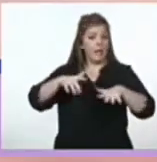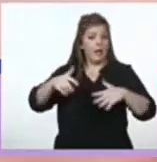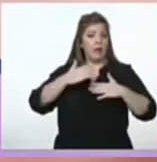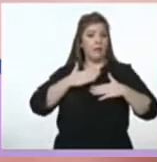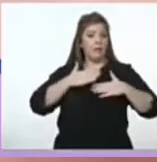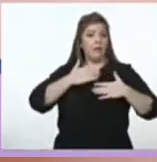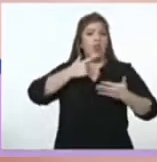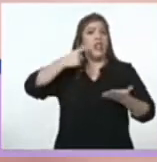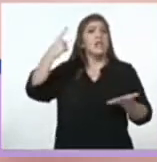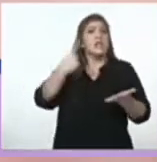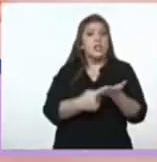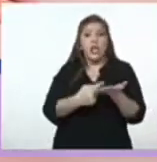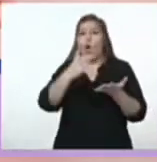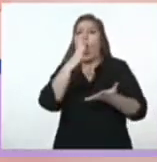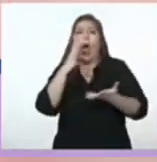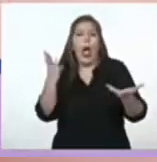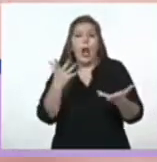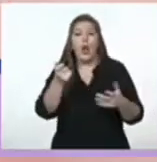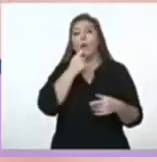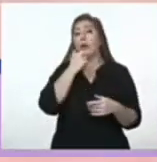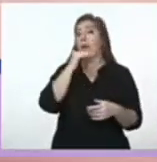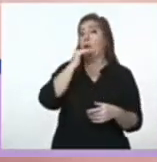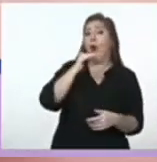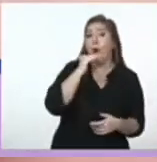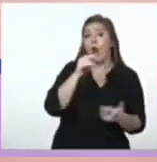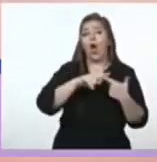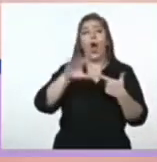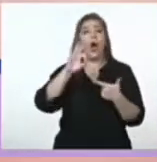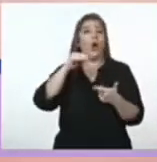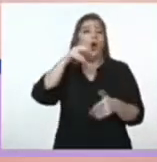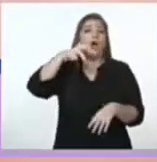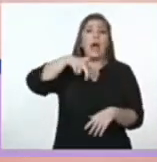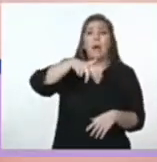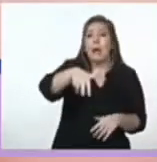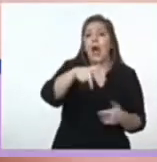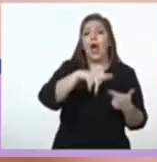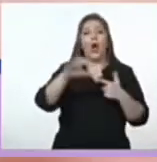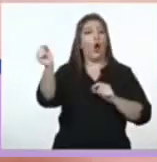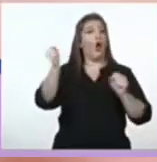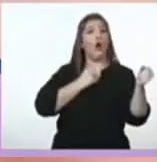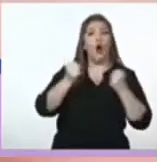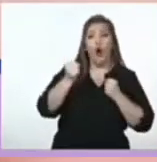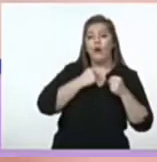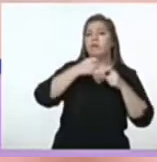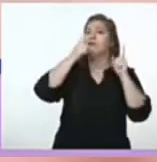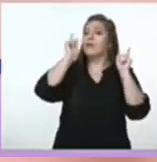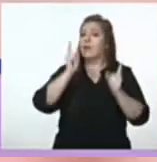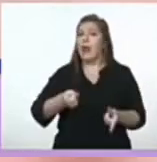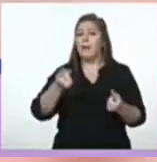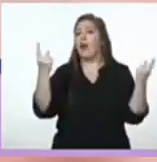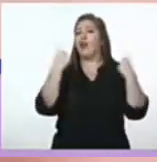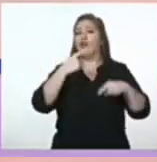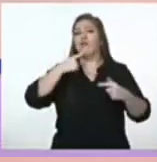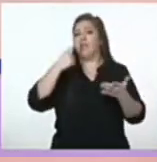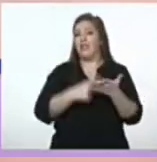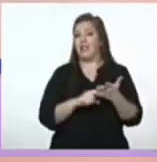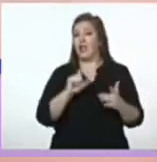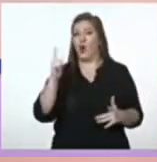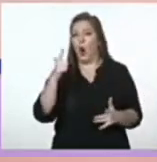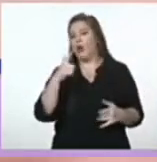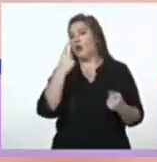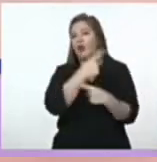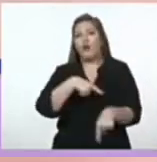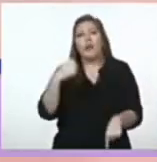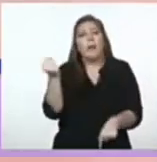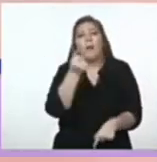Que decidimos hacer, por ejemplo, como hablar o caminar o correr, hasta funciones involuntarias sumamente importantes,